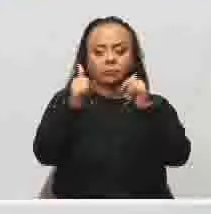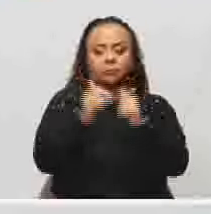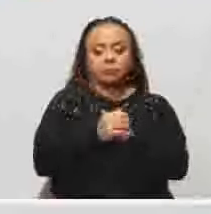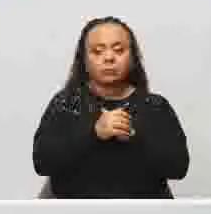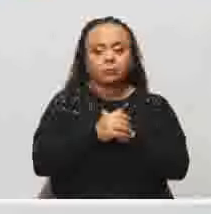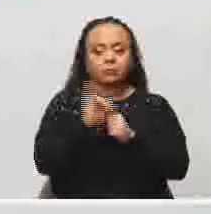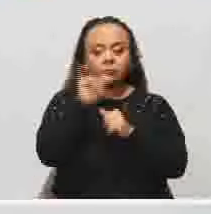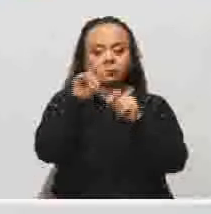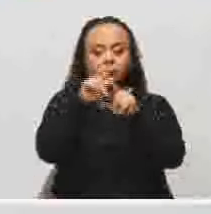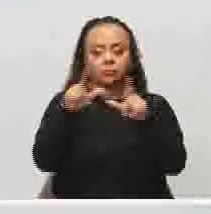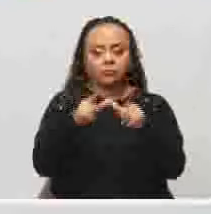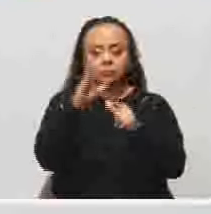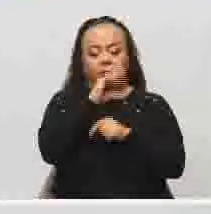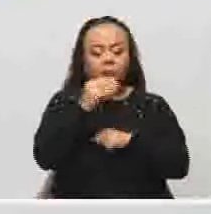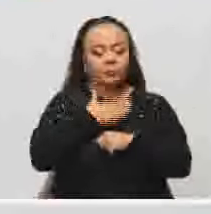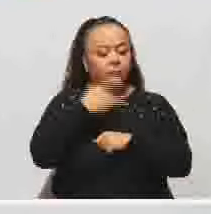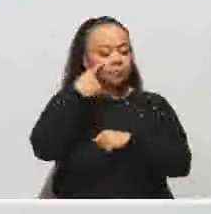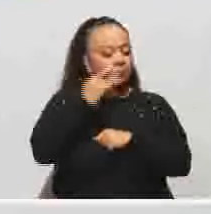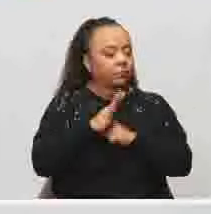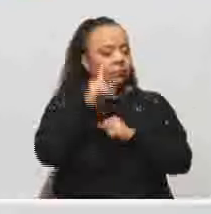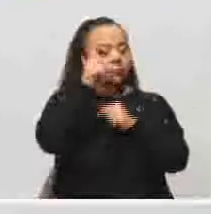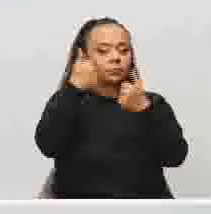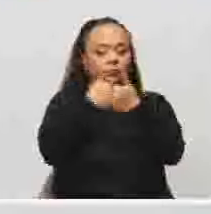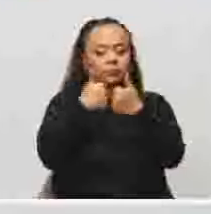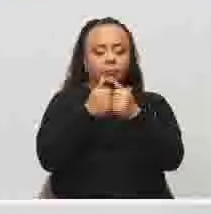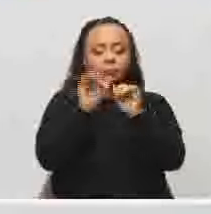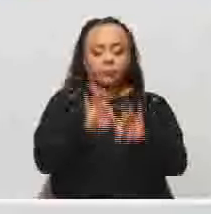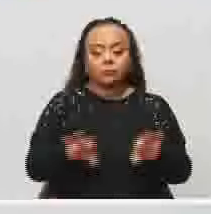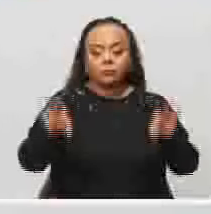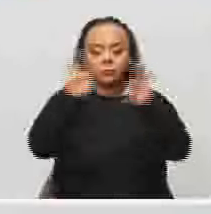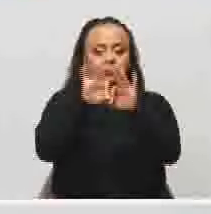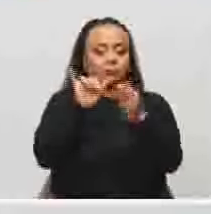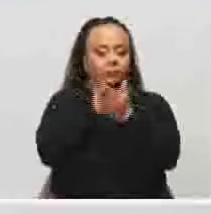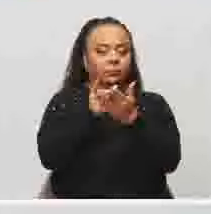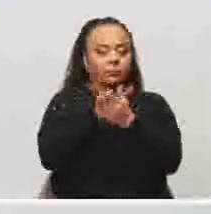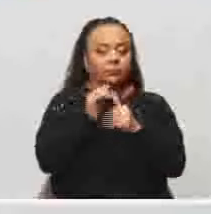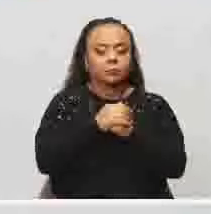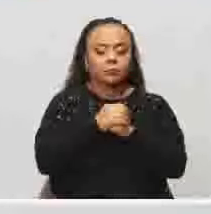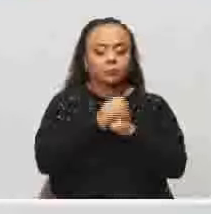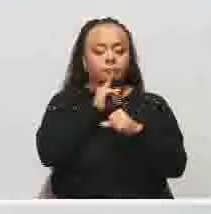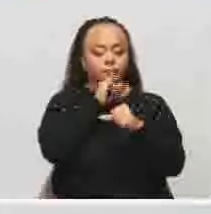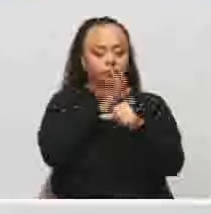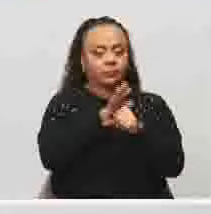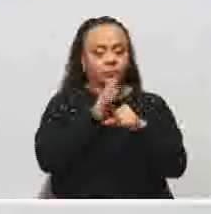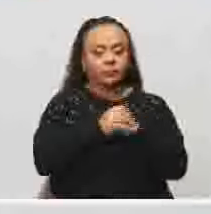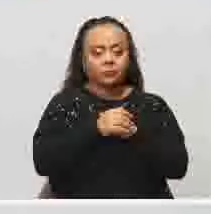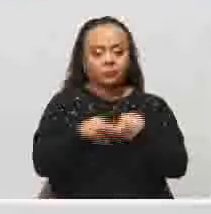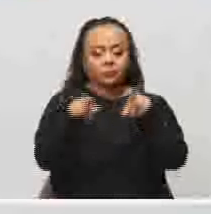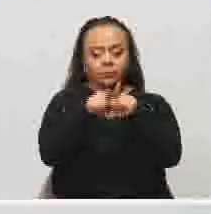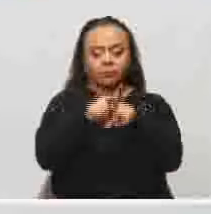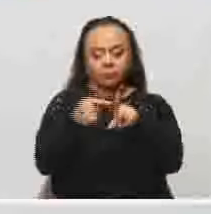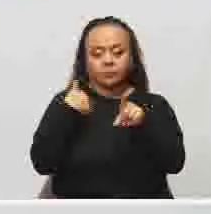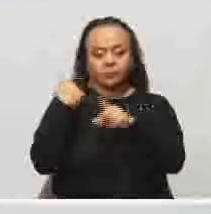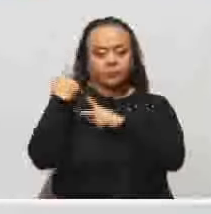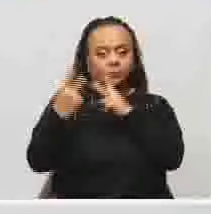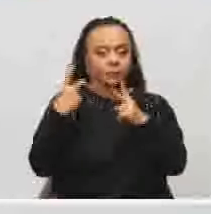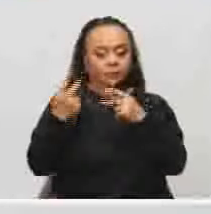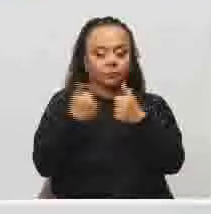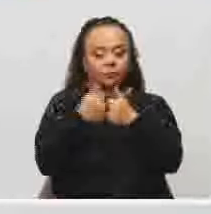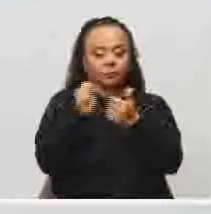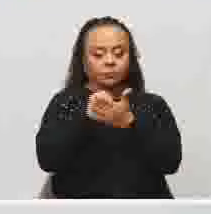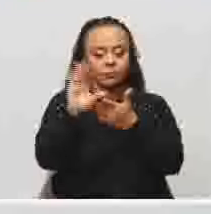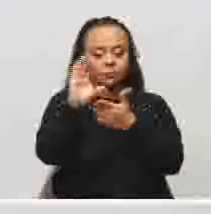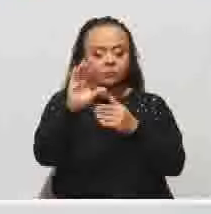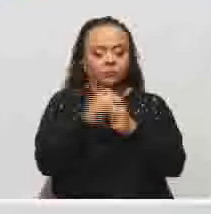como local y me parece un partido clave de esos que vemos ahí el compromiso También que tiene de visita ante San